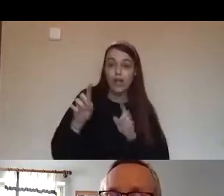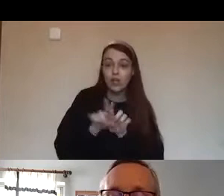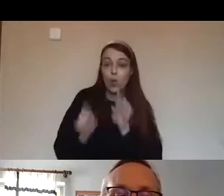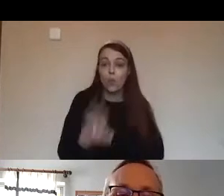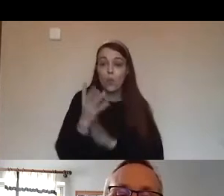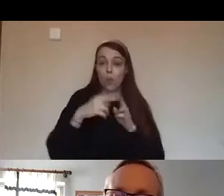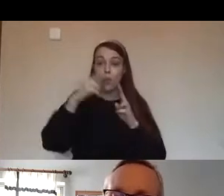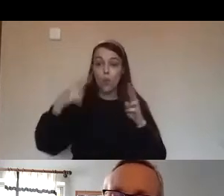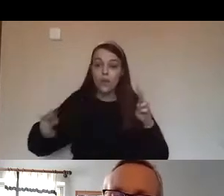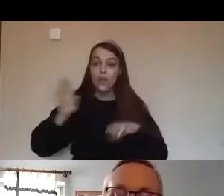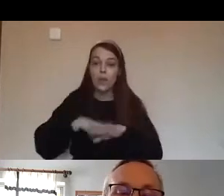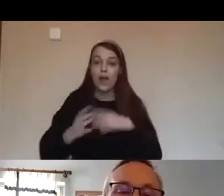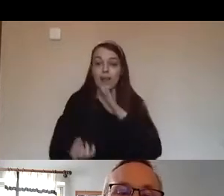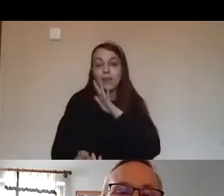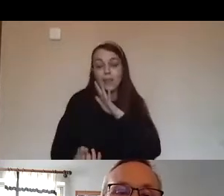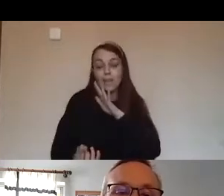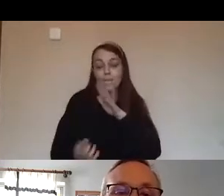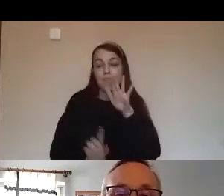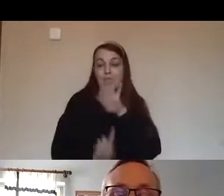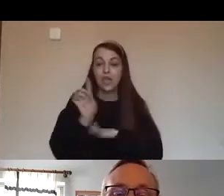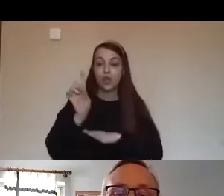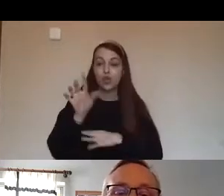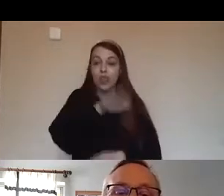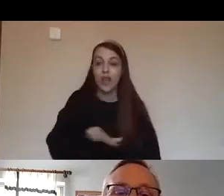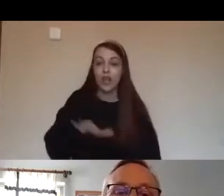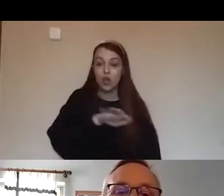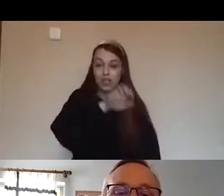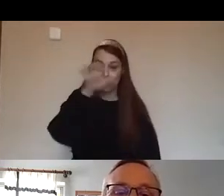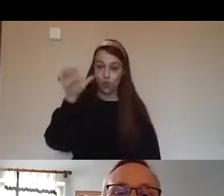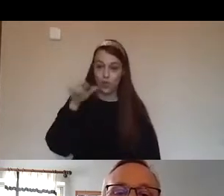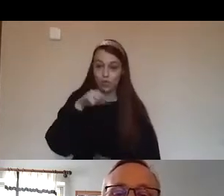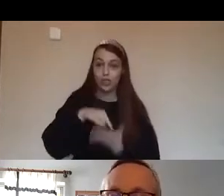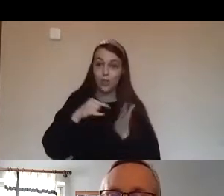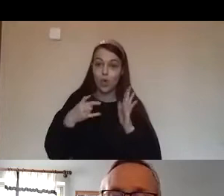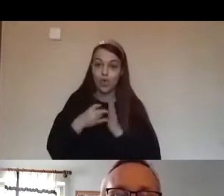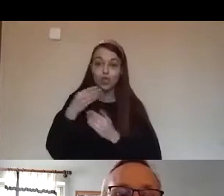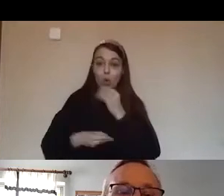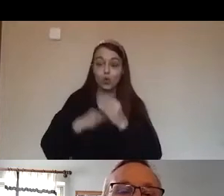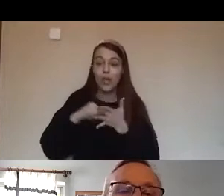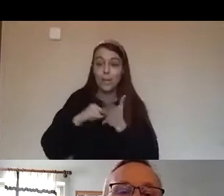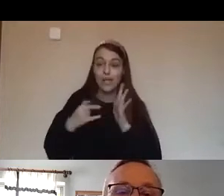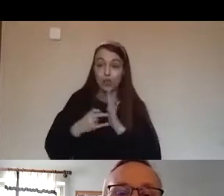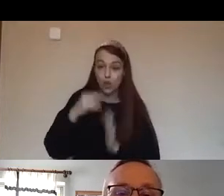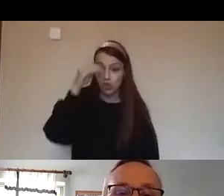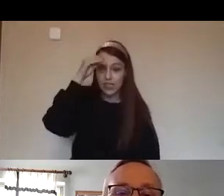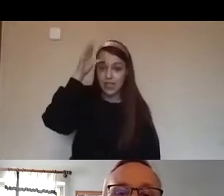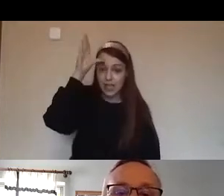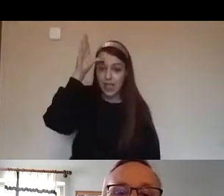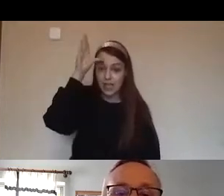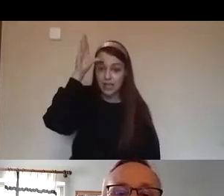europeas. Este proyecto utilizará métodos inteligentes para ayudar